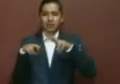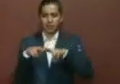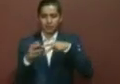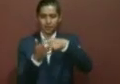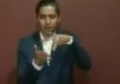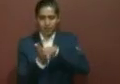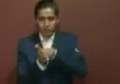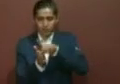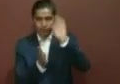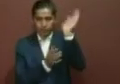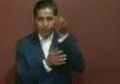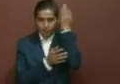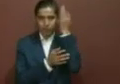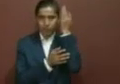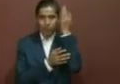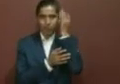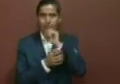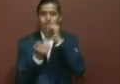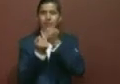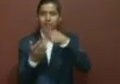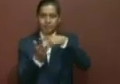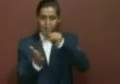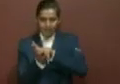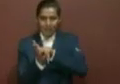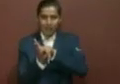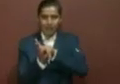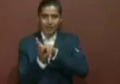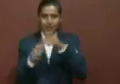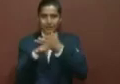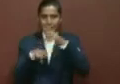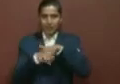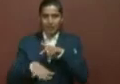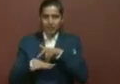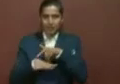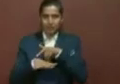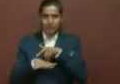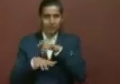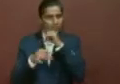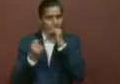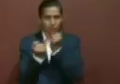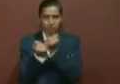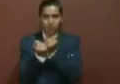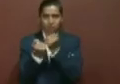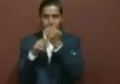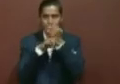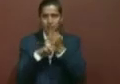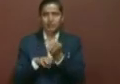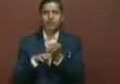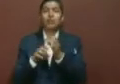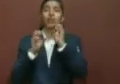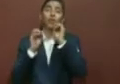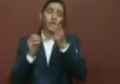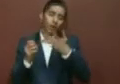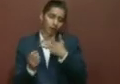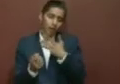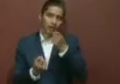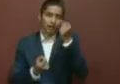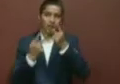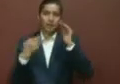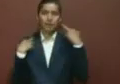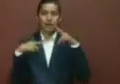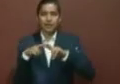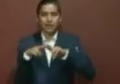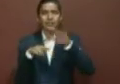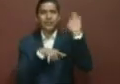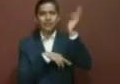plaza federal y con plaza estatal. Luego, o hay maestros federales y